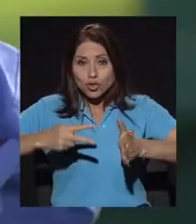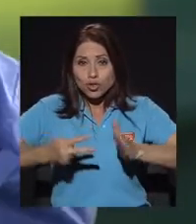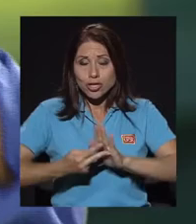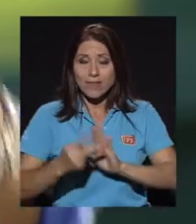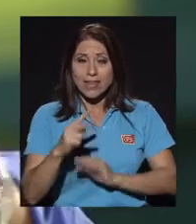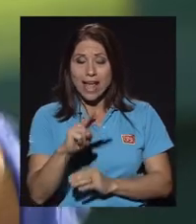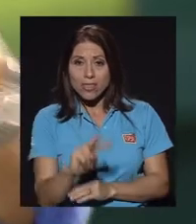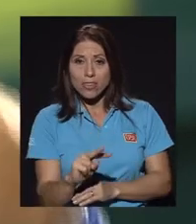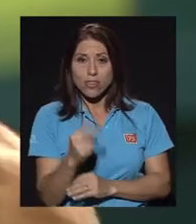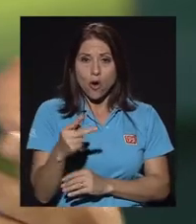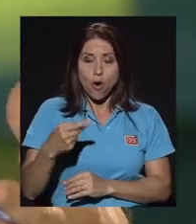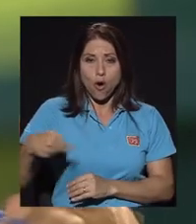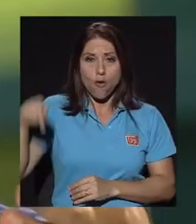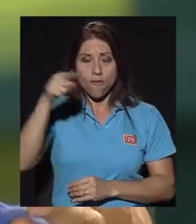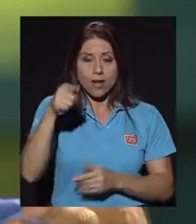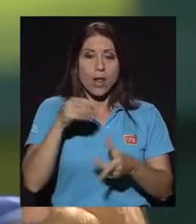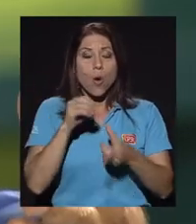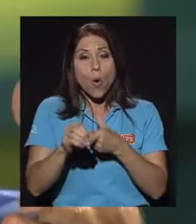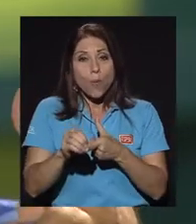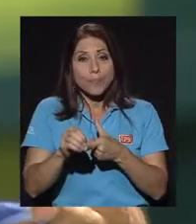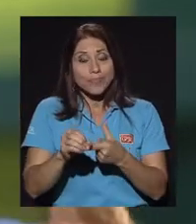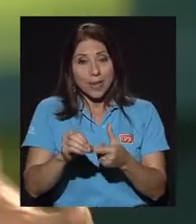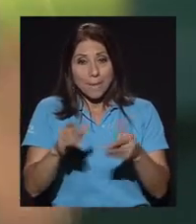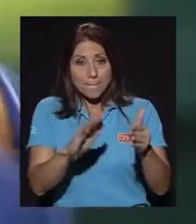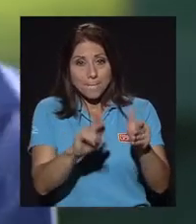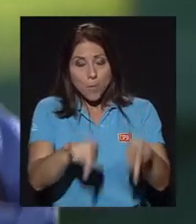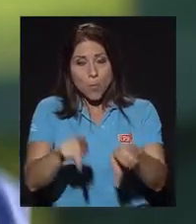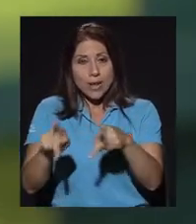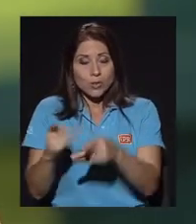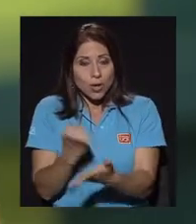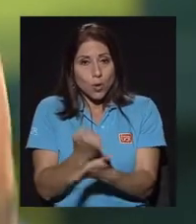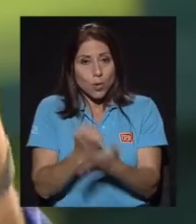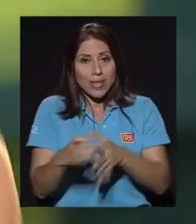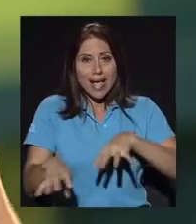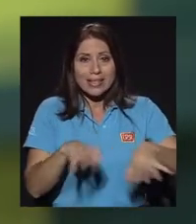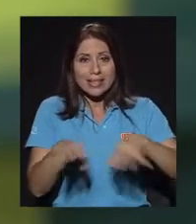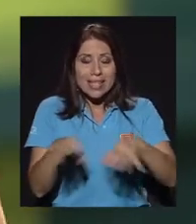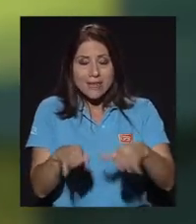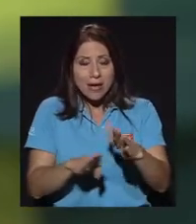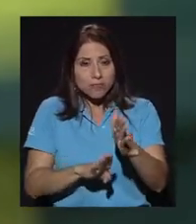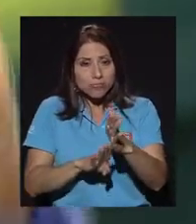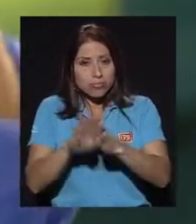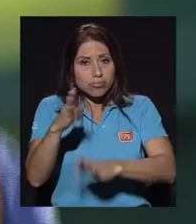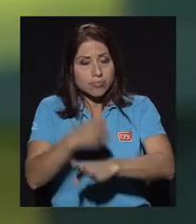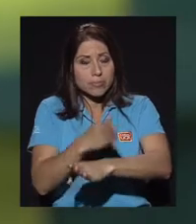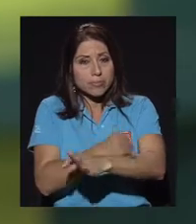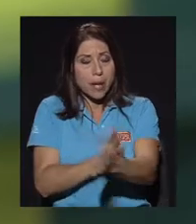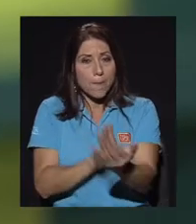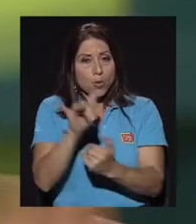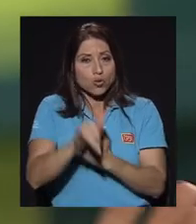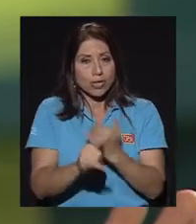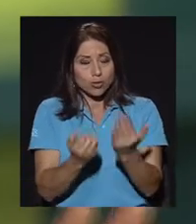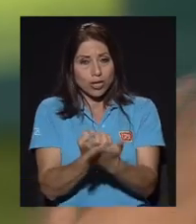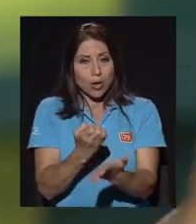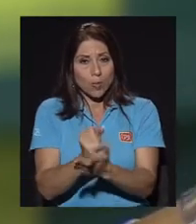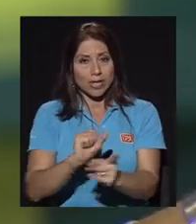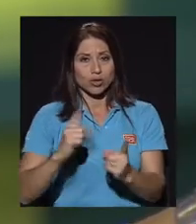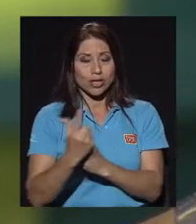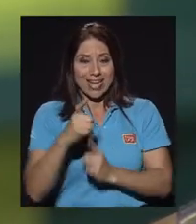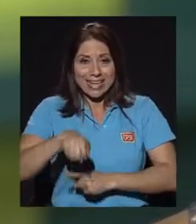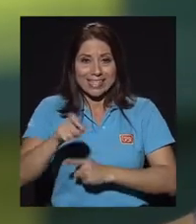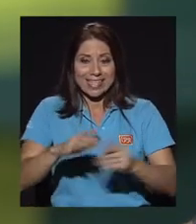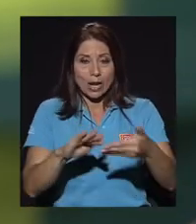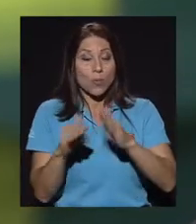duplicar o a hacer crecer la población económicamente activa en proyectos de economía social que la comunidad necesita.